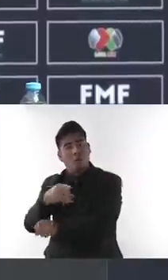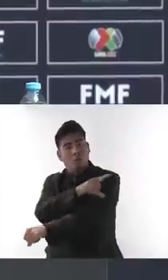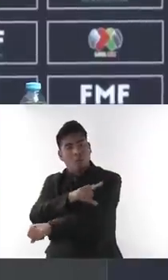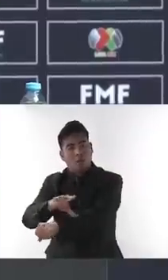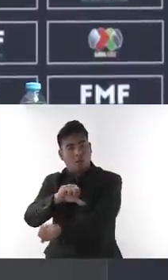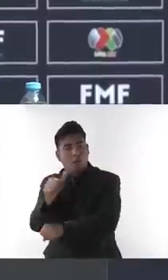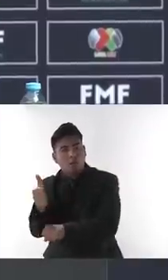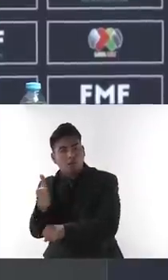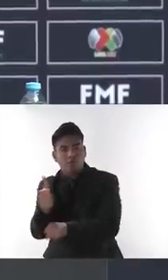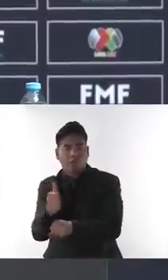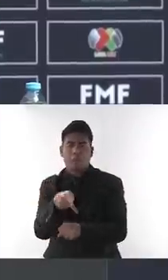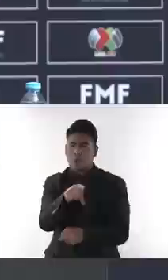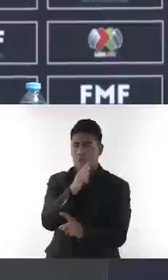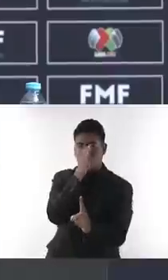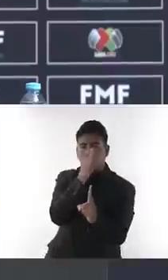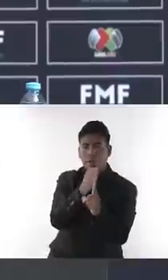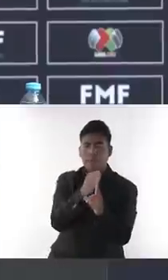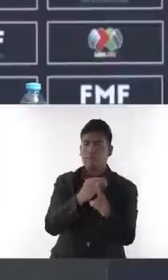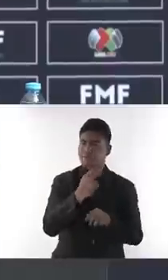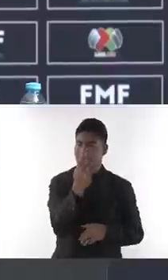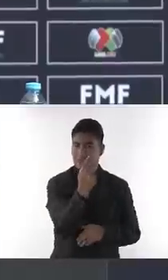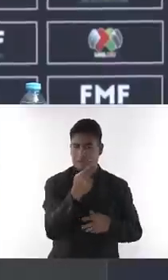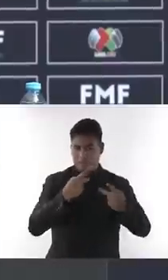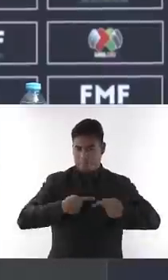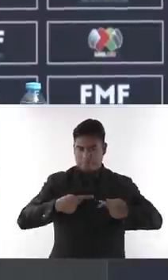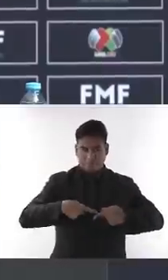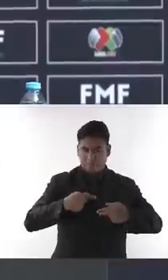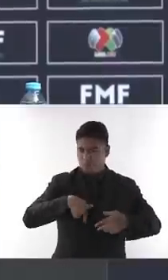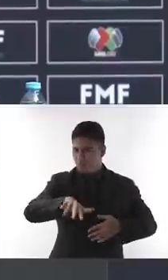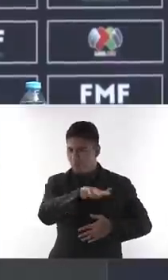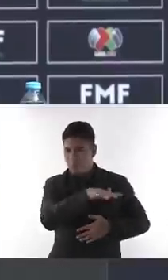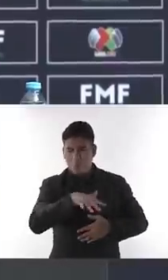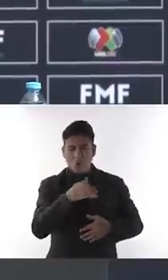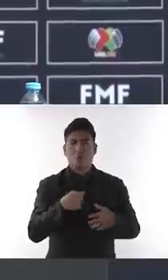de premiar los puntos acumulados en el año.